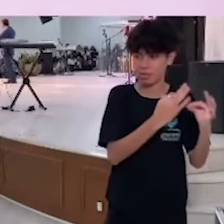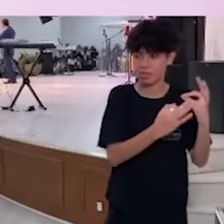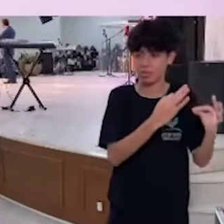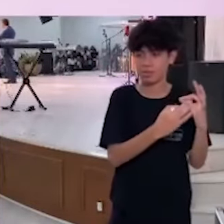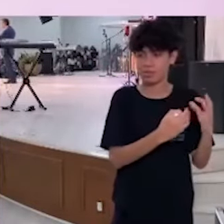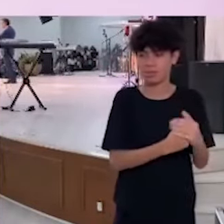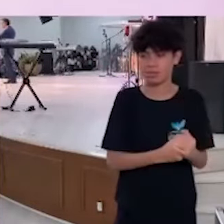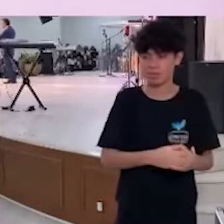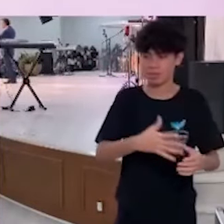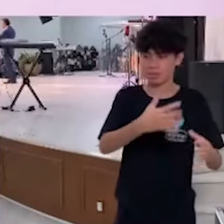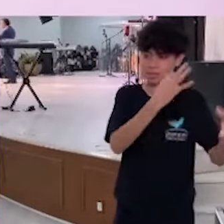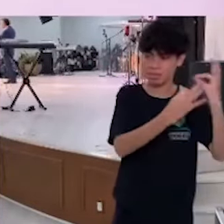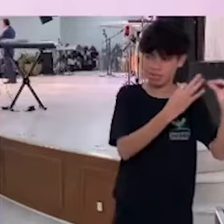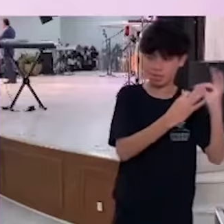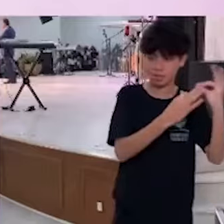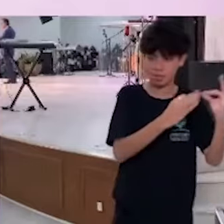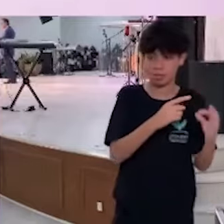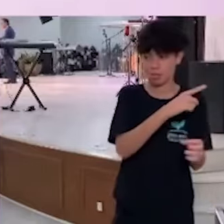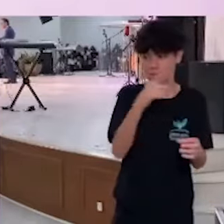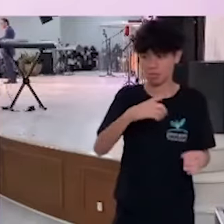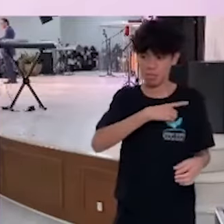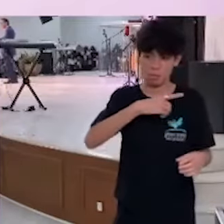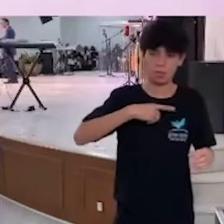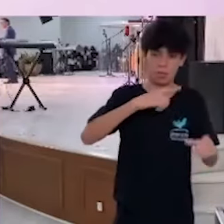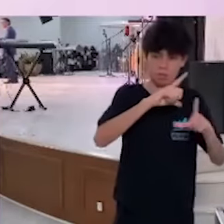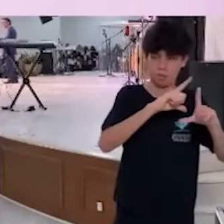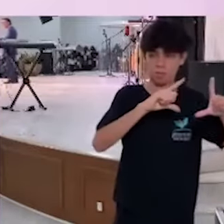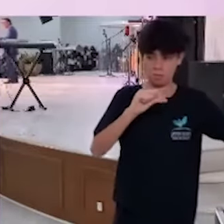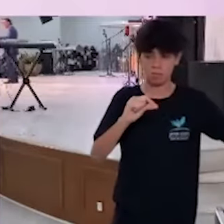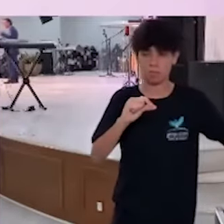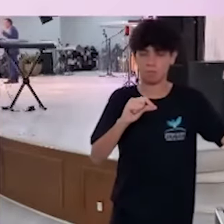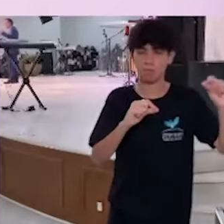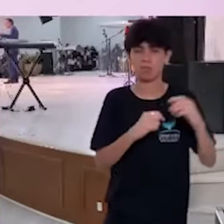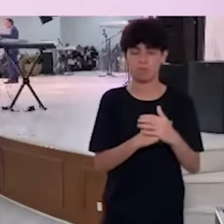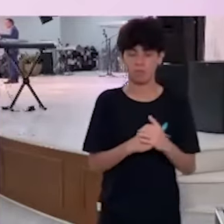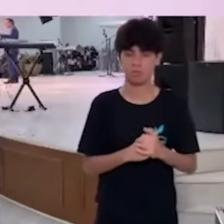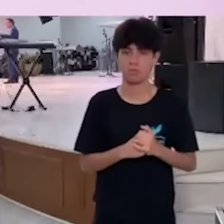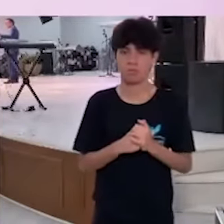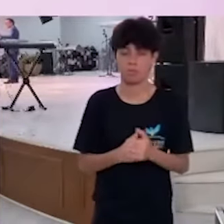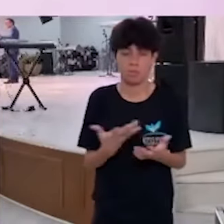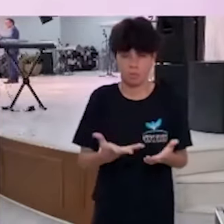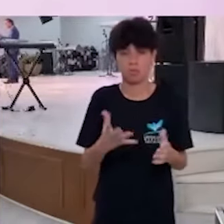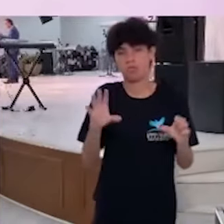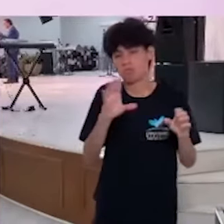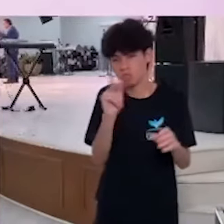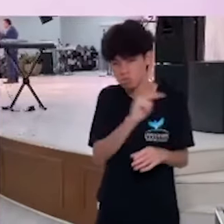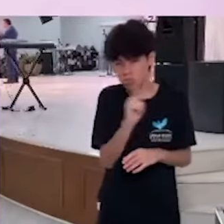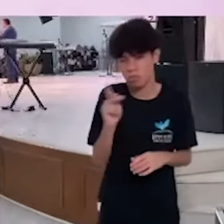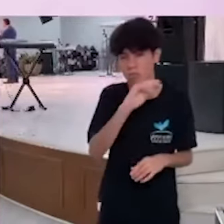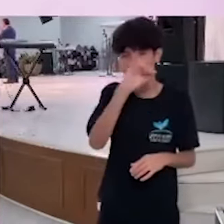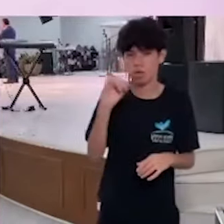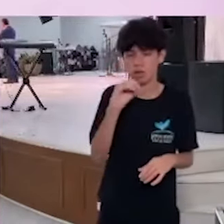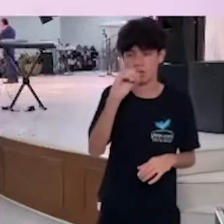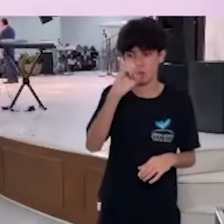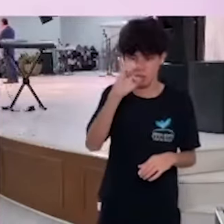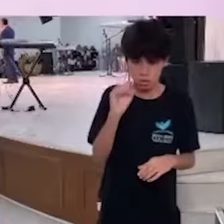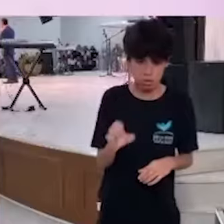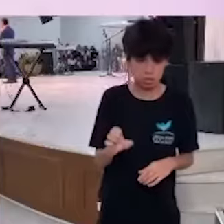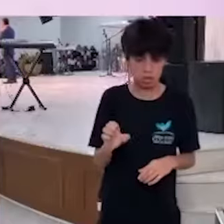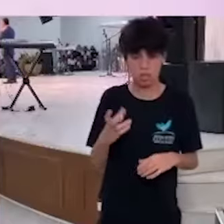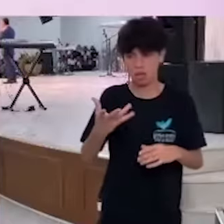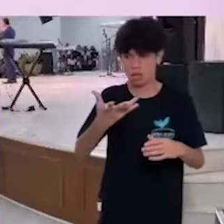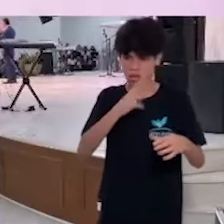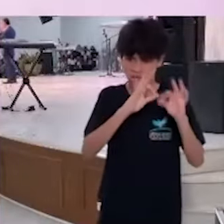la salida en algunas ocasiones va a ser como la de José, que él tuvo que salir huyendo, corriendo, porque además de que él tenía